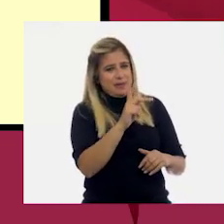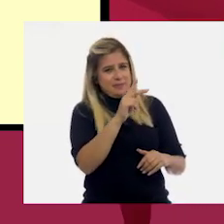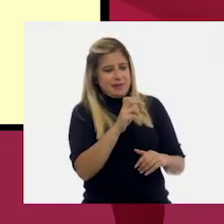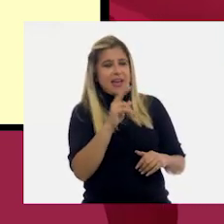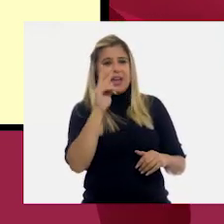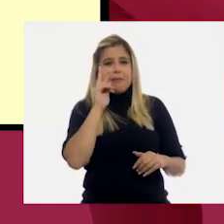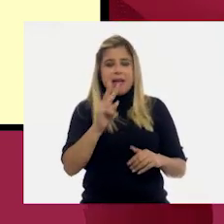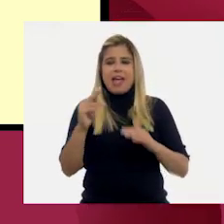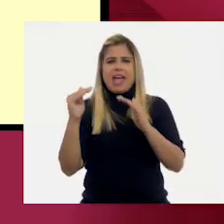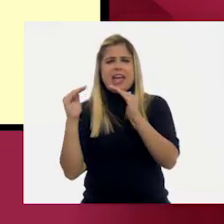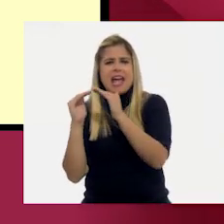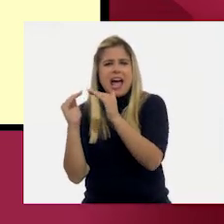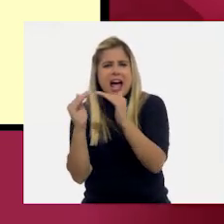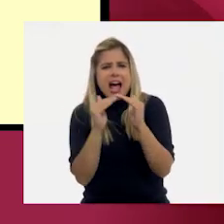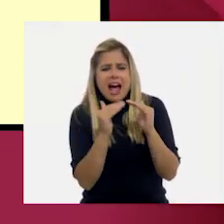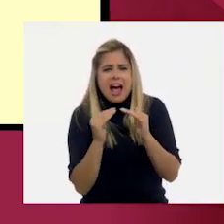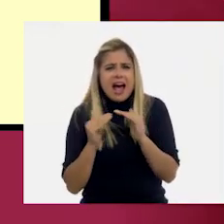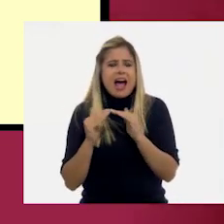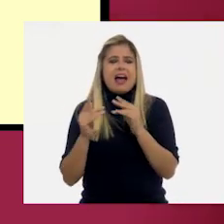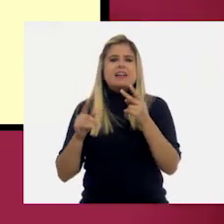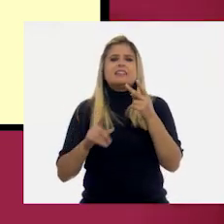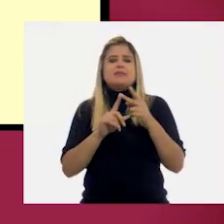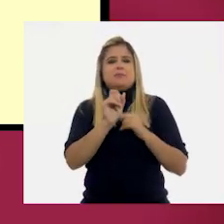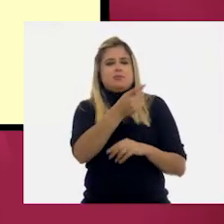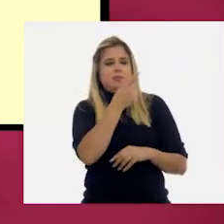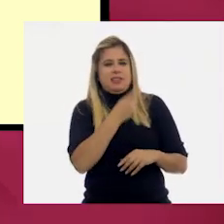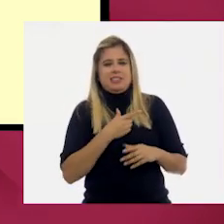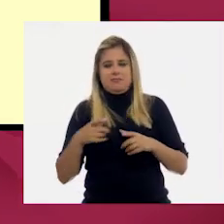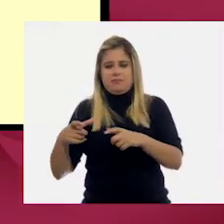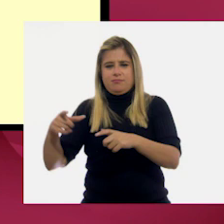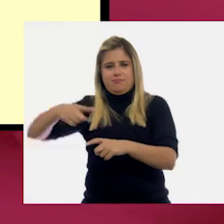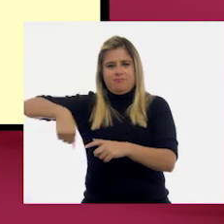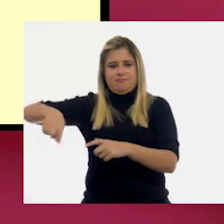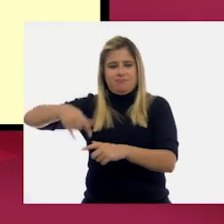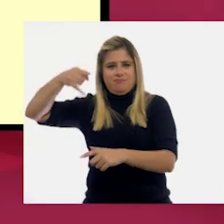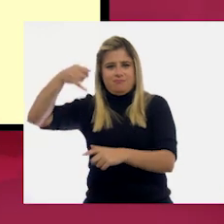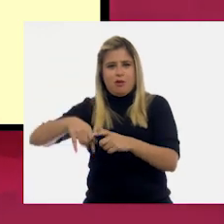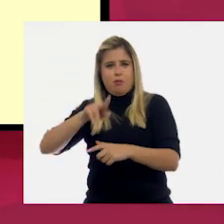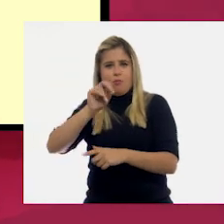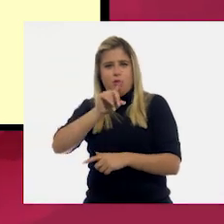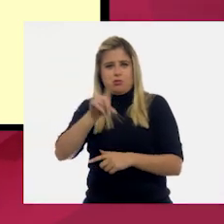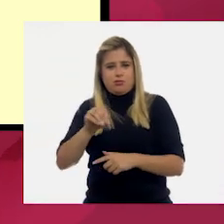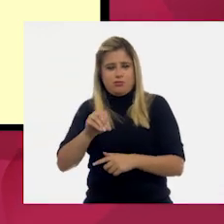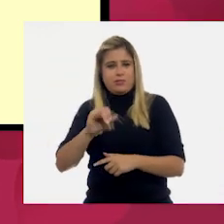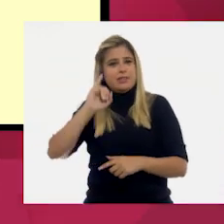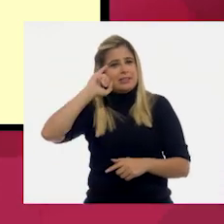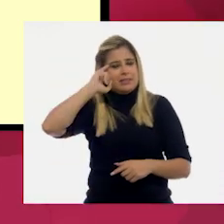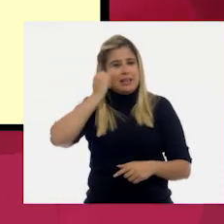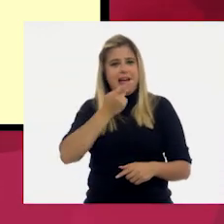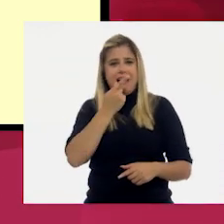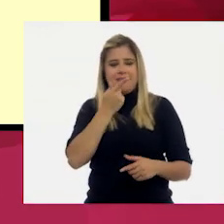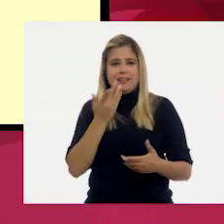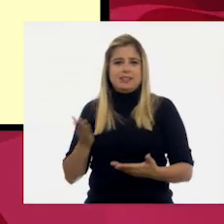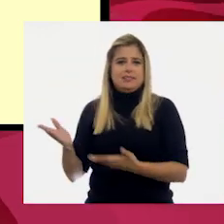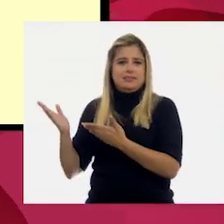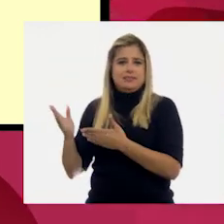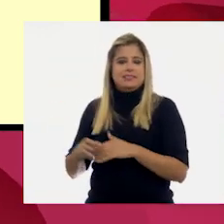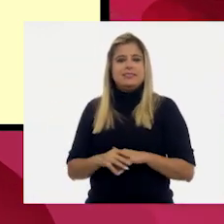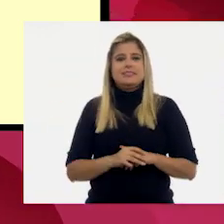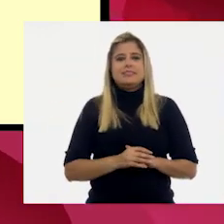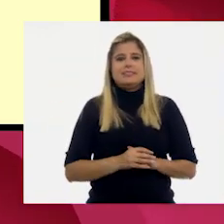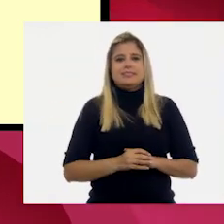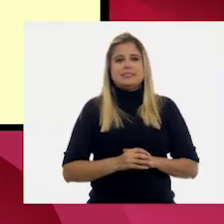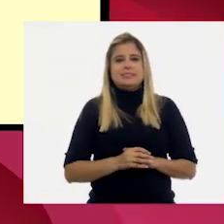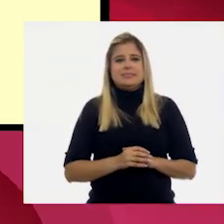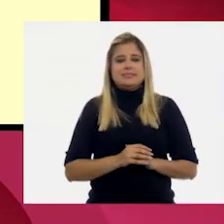observamos casas, como tú bien los decías, pozos. Nuyan, de ello, nasha, ka soko, nasha